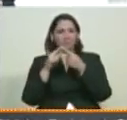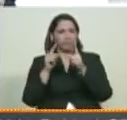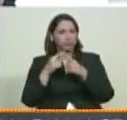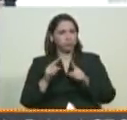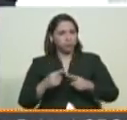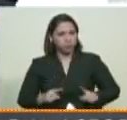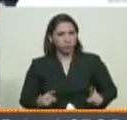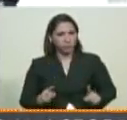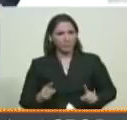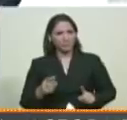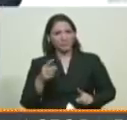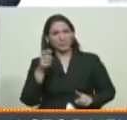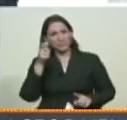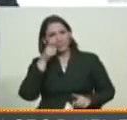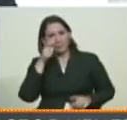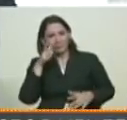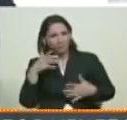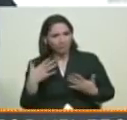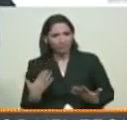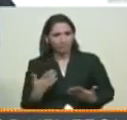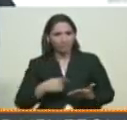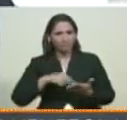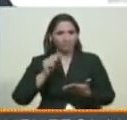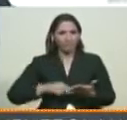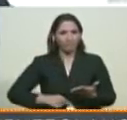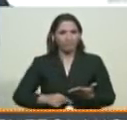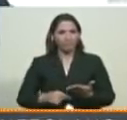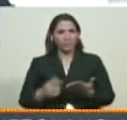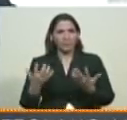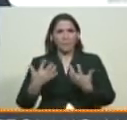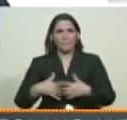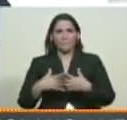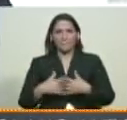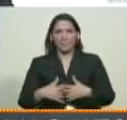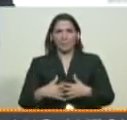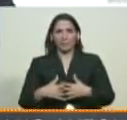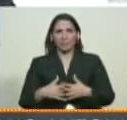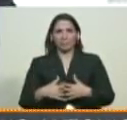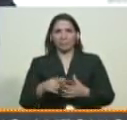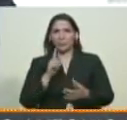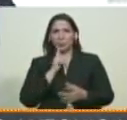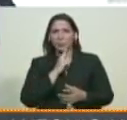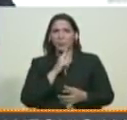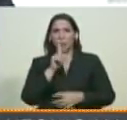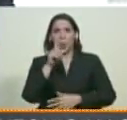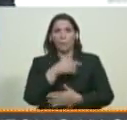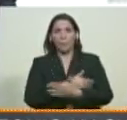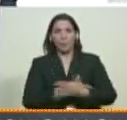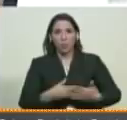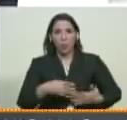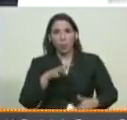en dos contratos adjudicados a la empresa Gus Production por un monto de